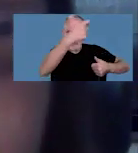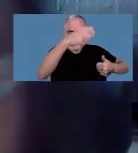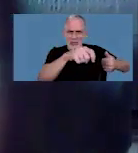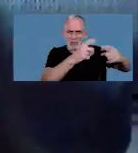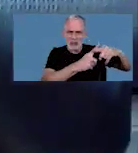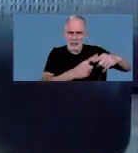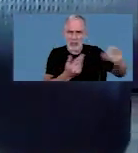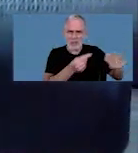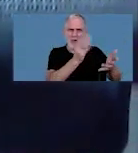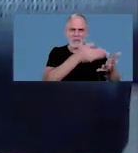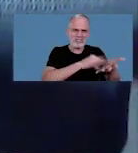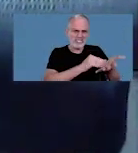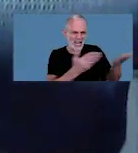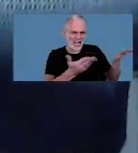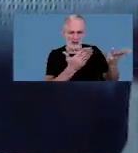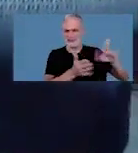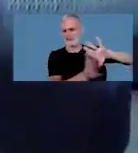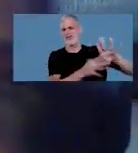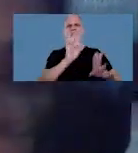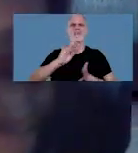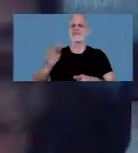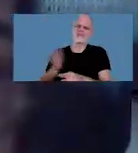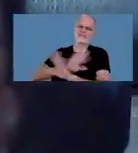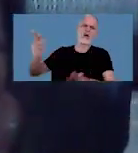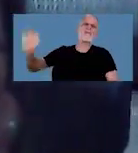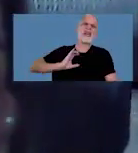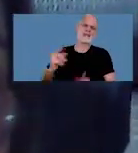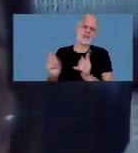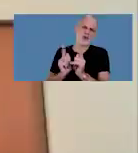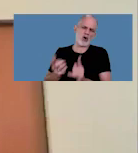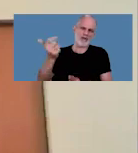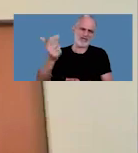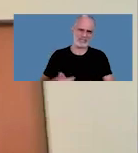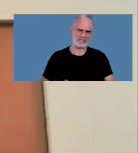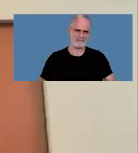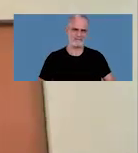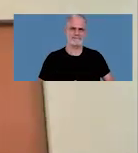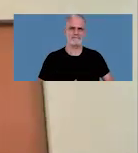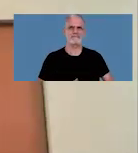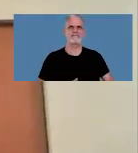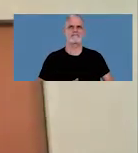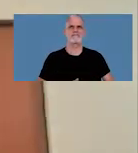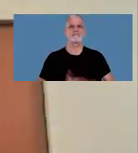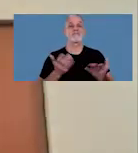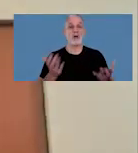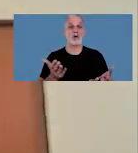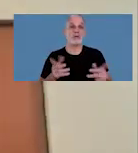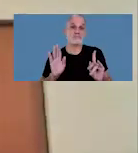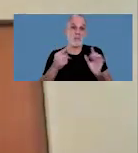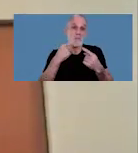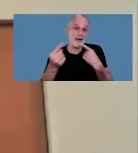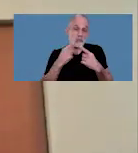del terreno y del valor porcentual de los gastos de obra. Claro. Bueno, hasta acá todas